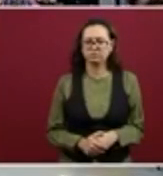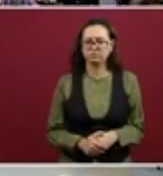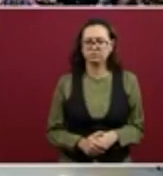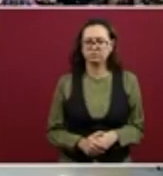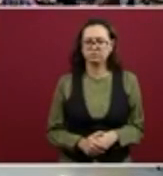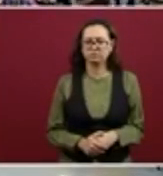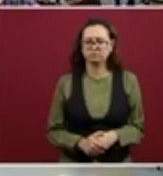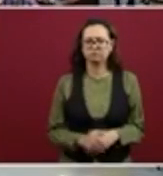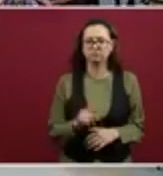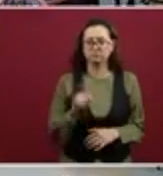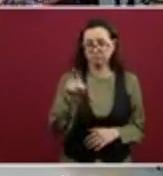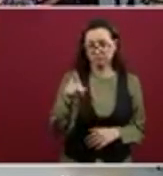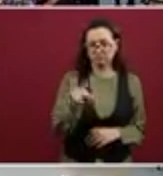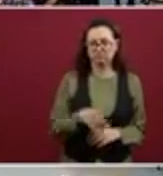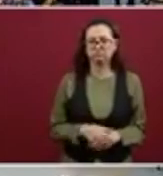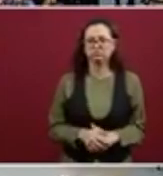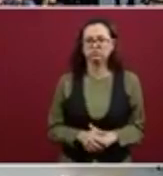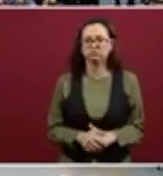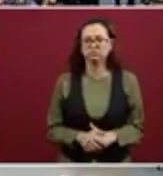Seguimos ahí.